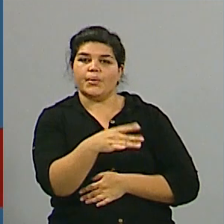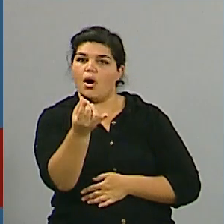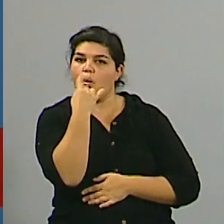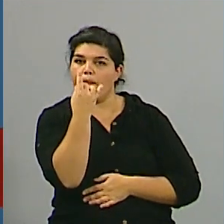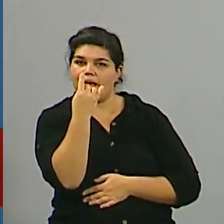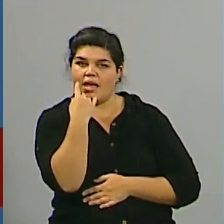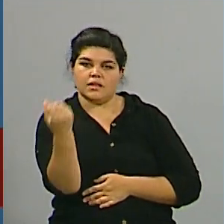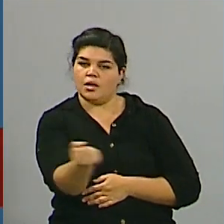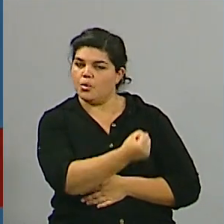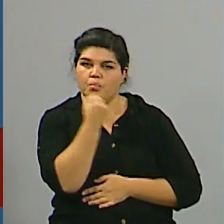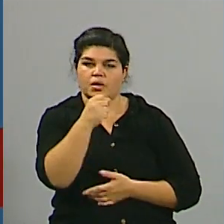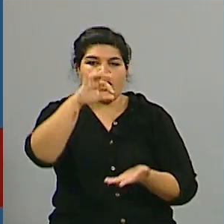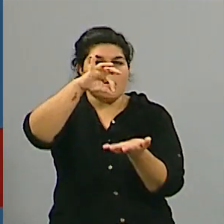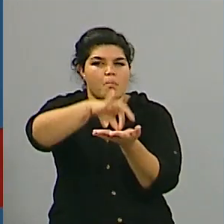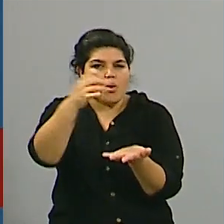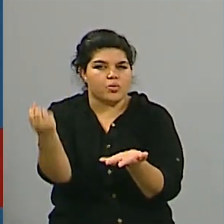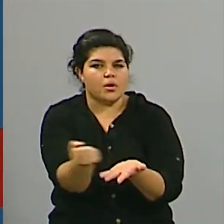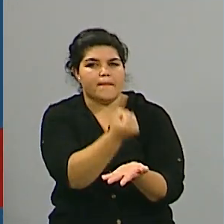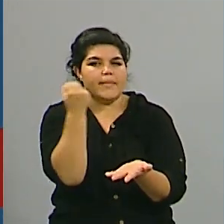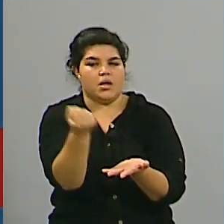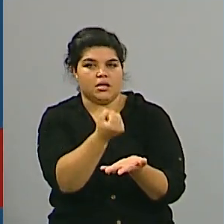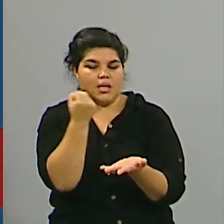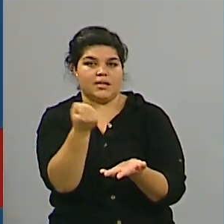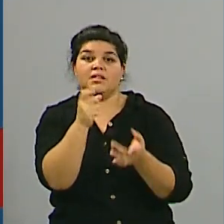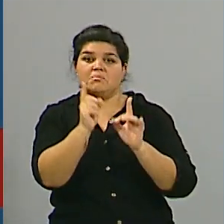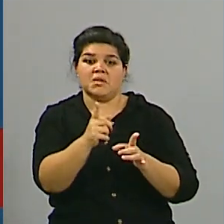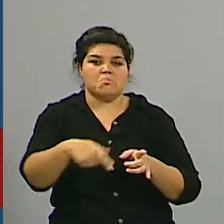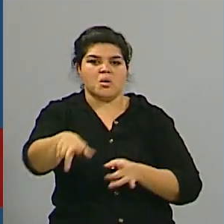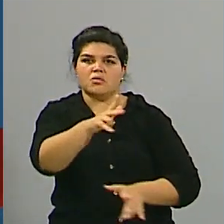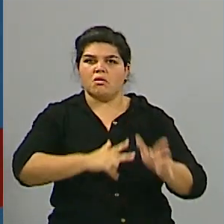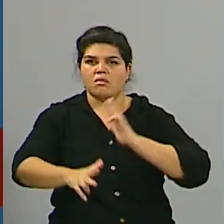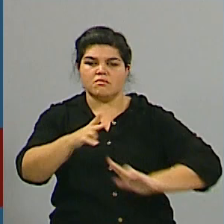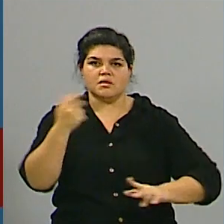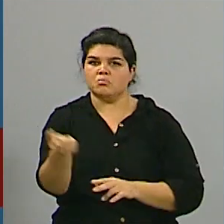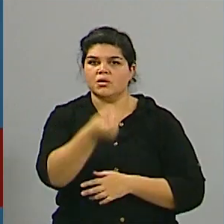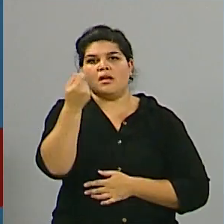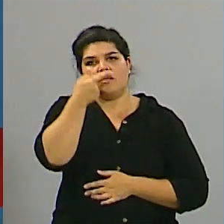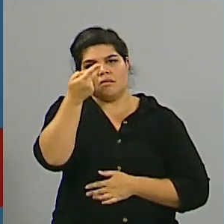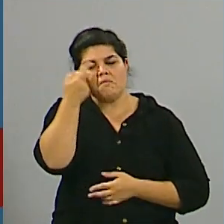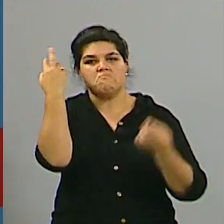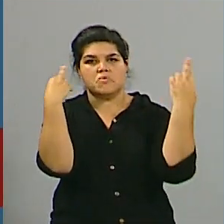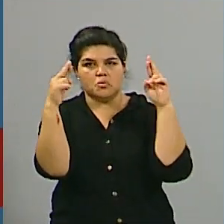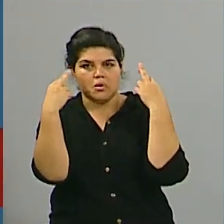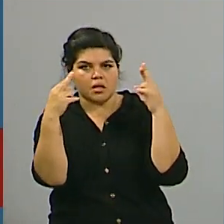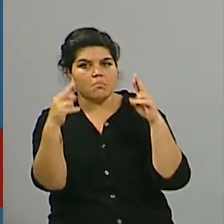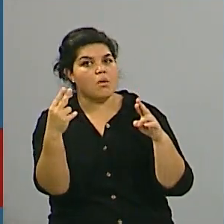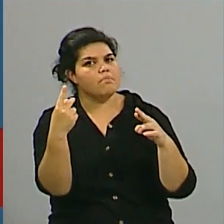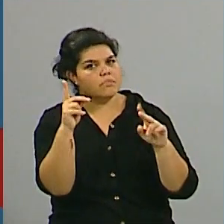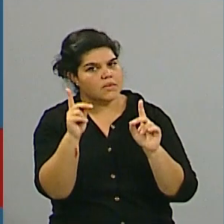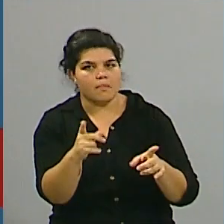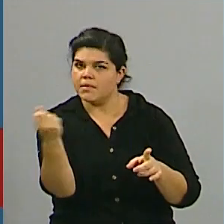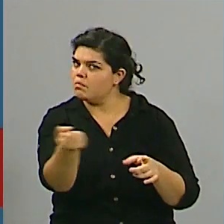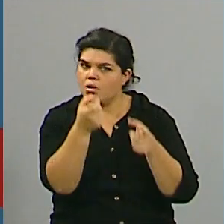La verdad que la gente nos comenta que están muy interesados en el desarrollo del turismo, pero de una manera regulada, porque Claro. también les preocupa, por